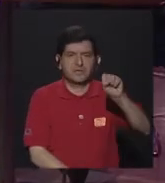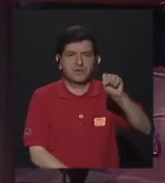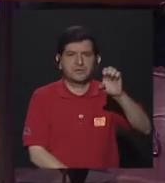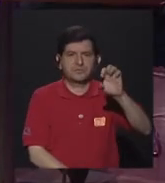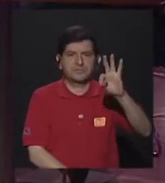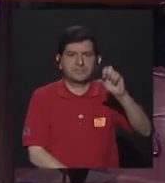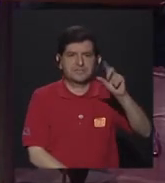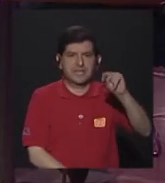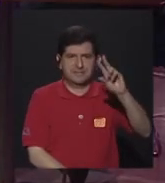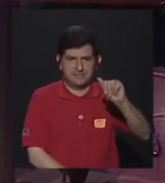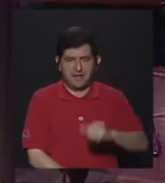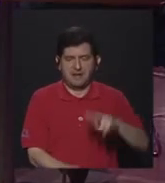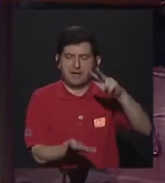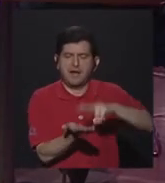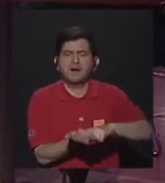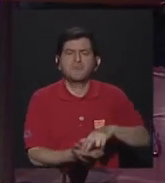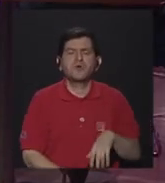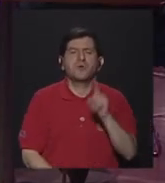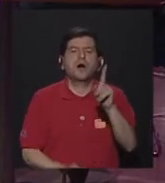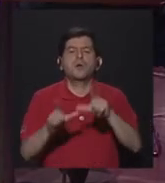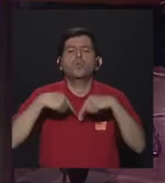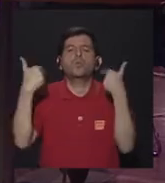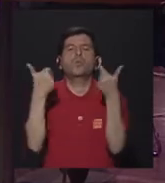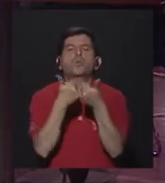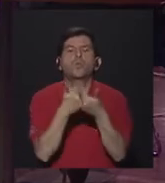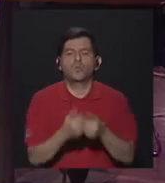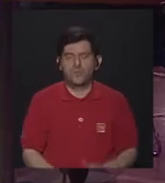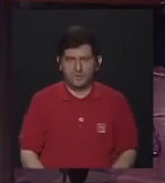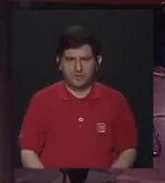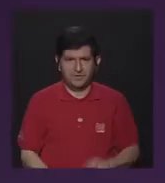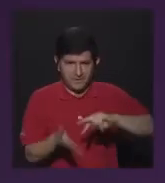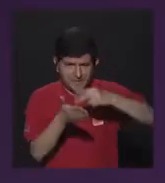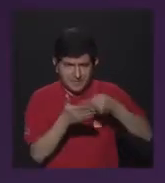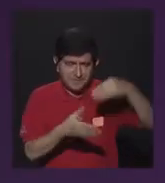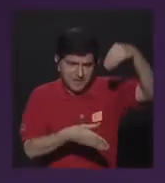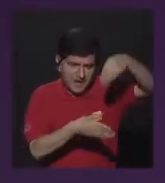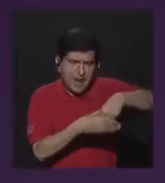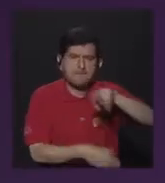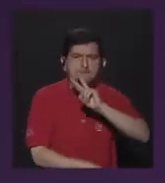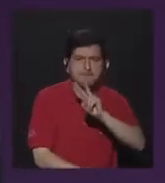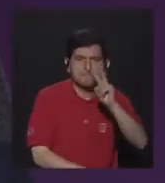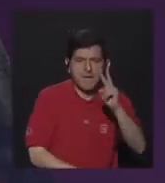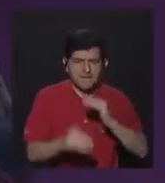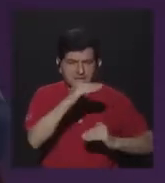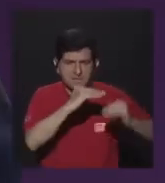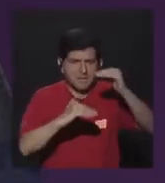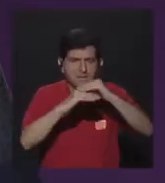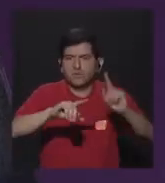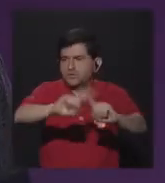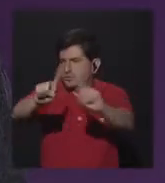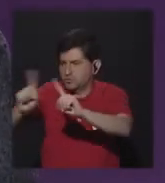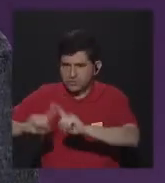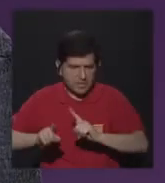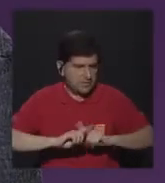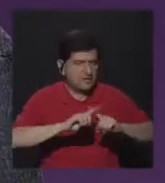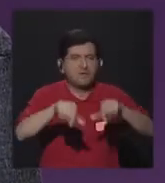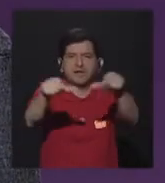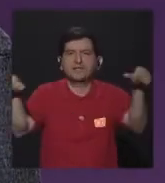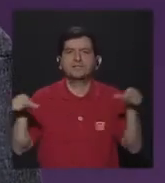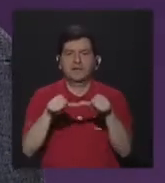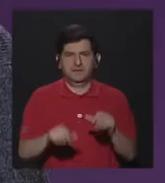paquete que como bien lo dice jorge incluye 22 edificaciones de la universidá costa rica en diferentes áreas